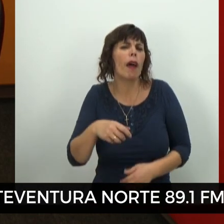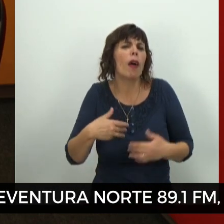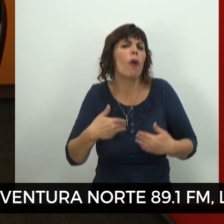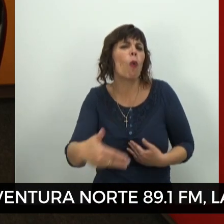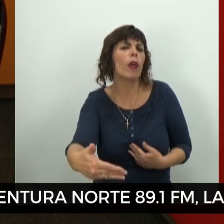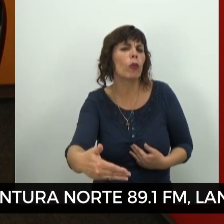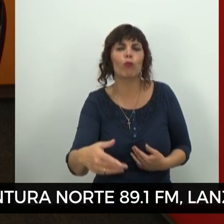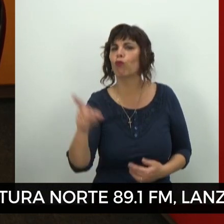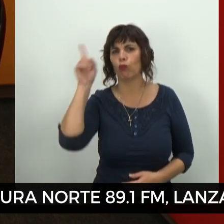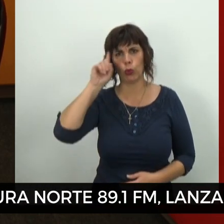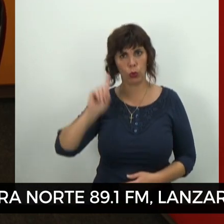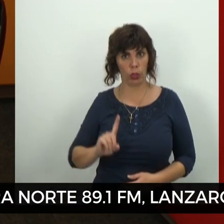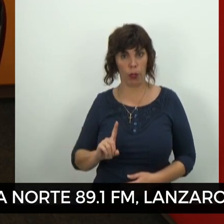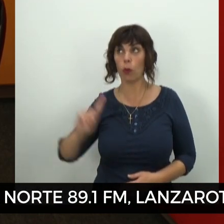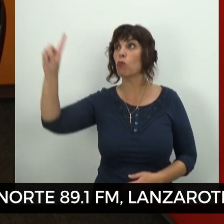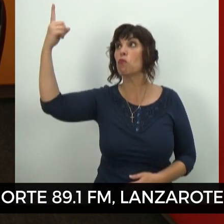Es cuando el Padre lo decida.